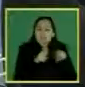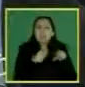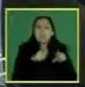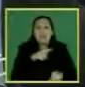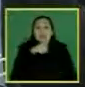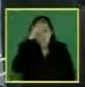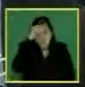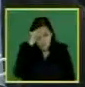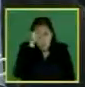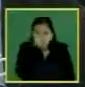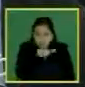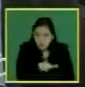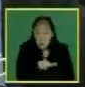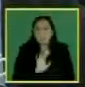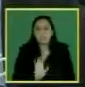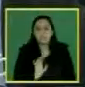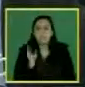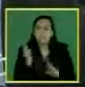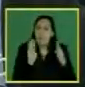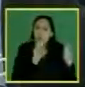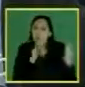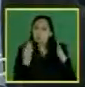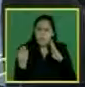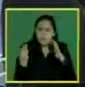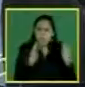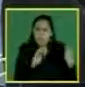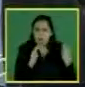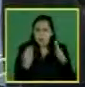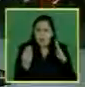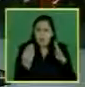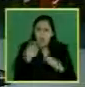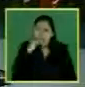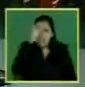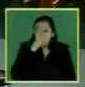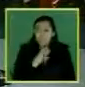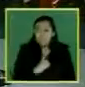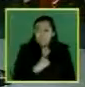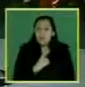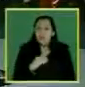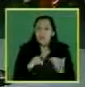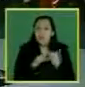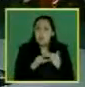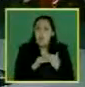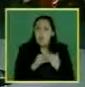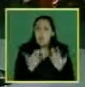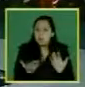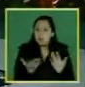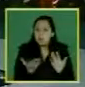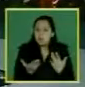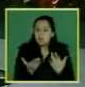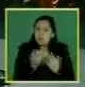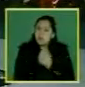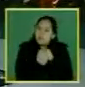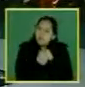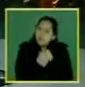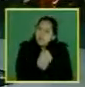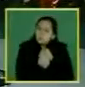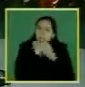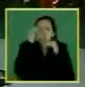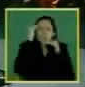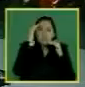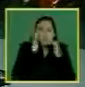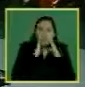Entonces, ella comparaba primero una descalificación de una discapacidad que lo que tendría era que generar amor,